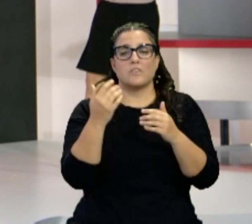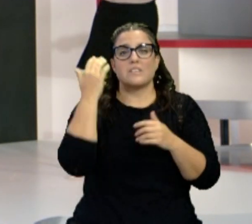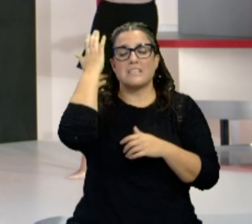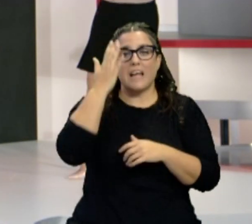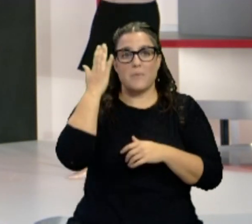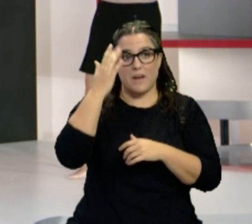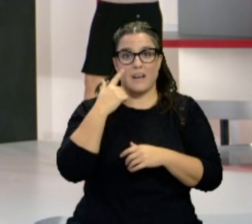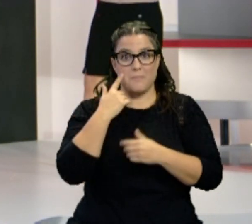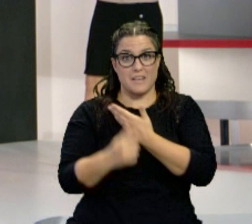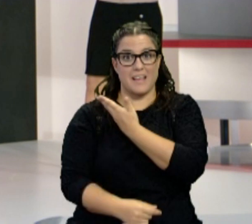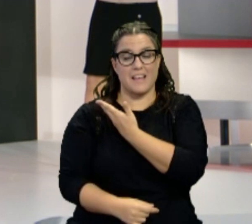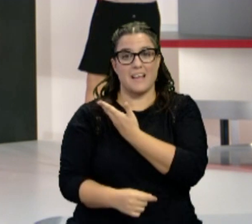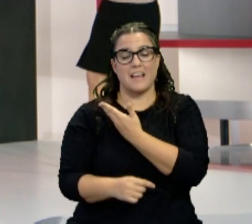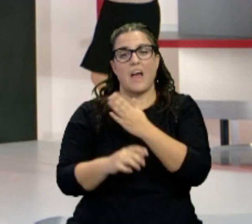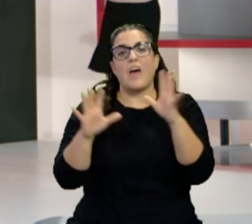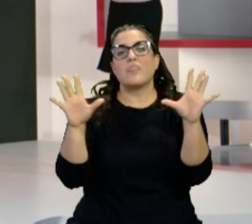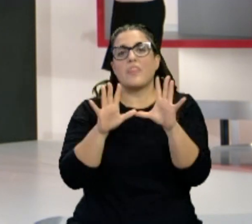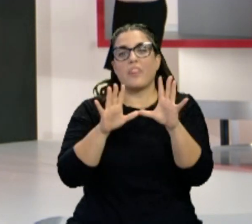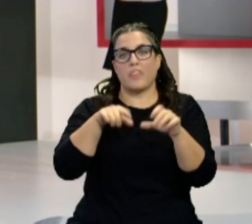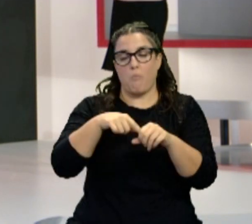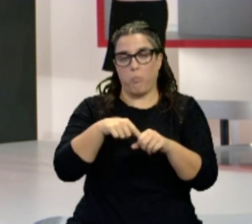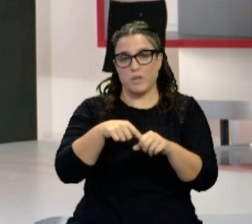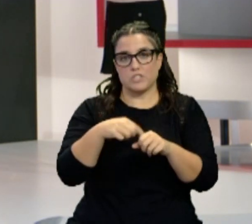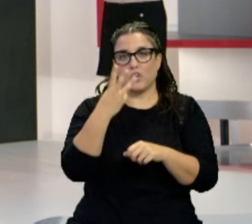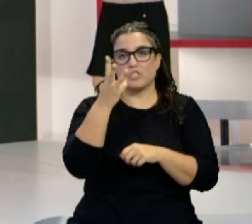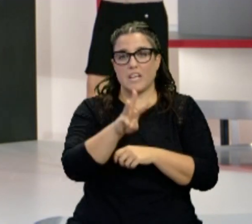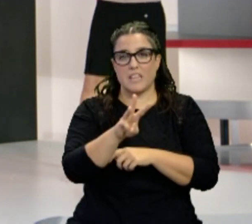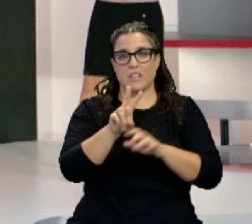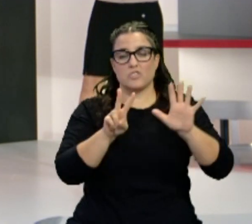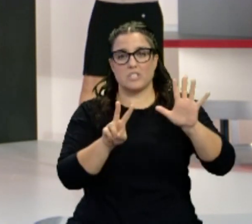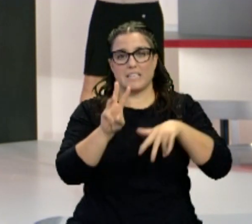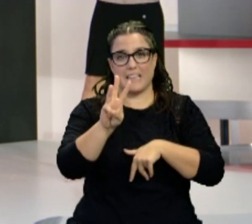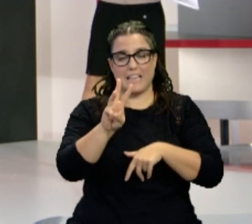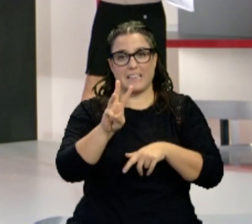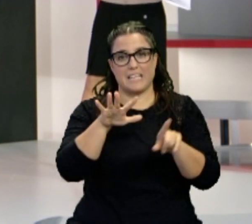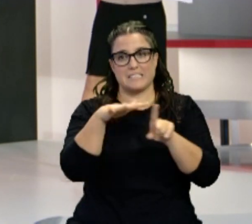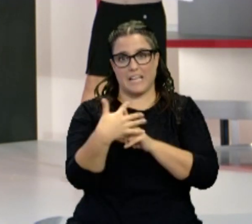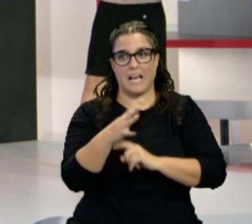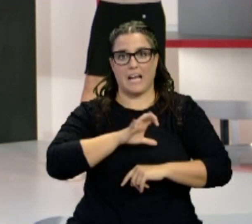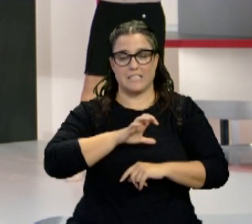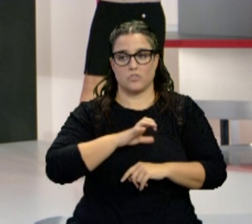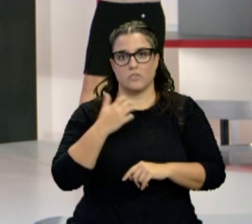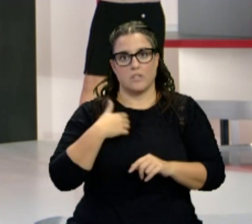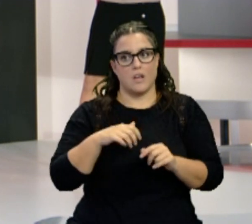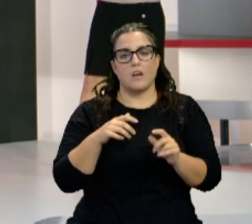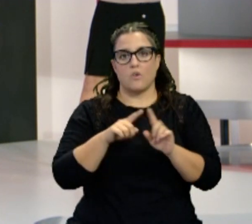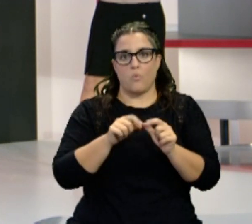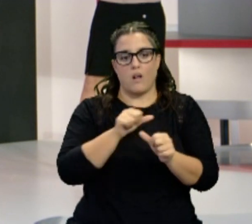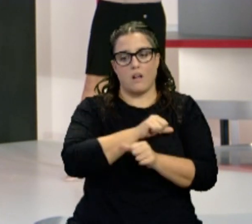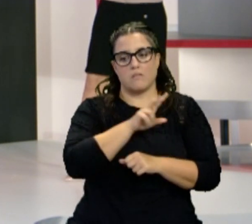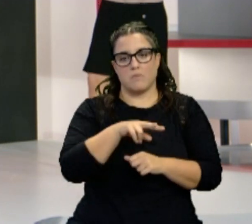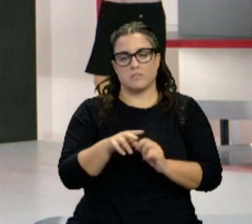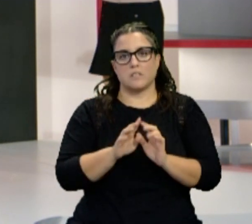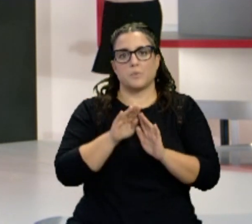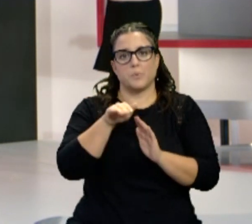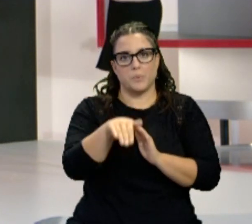ocupa, ahí lo tienen, la 10ª posición con 373 casos, niveles que no se veían desde hacía meses. Está incluso por debajo de la media